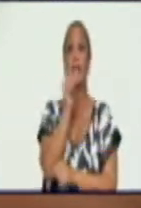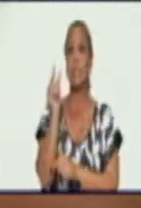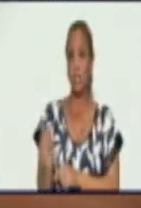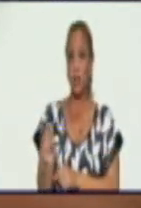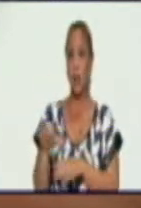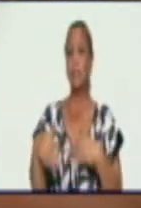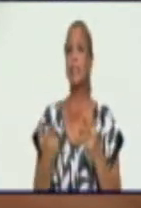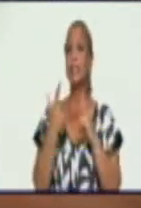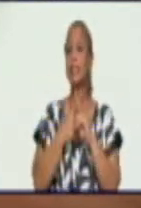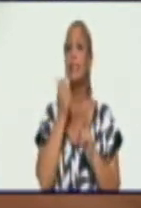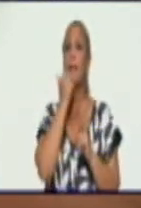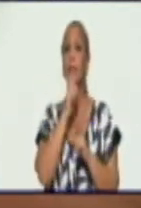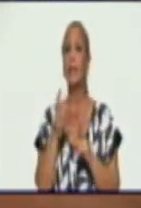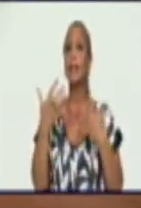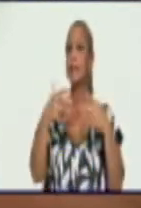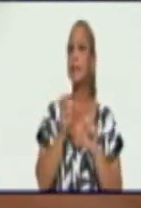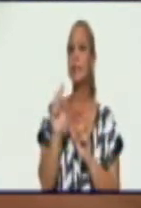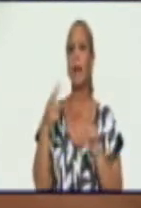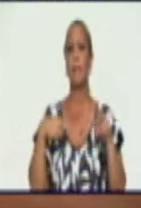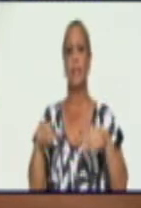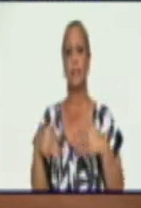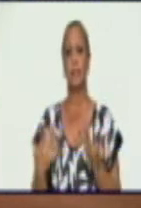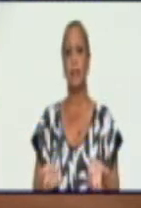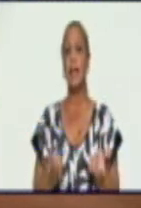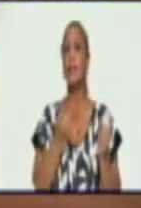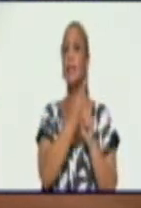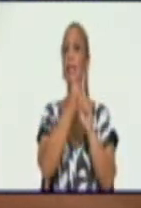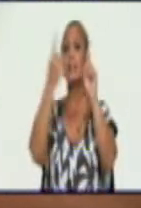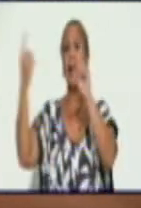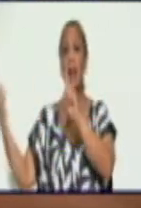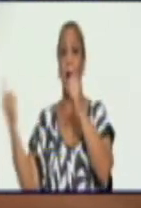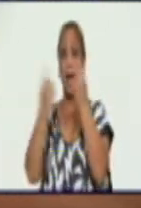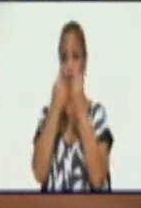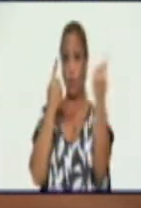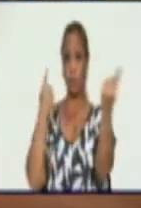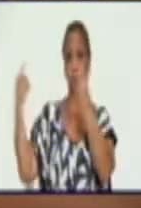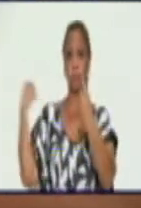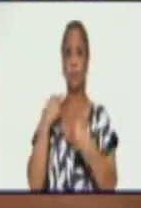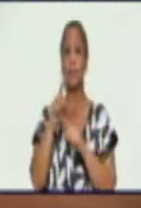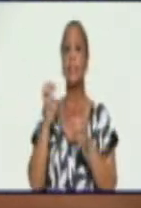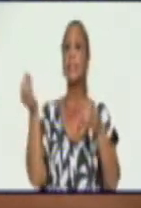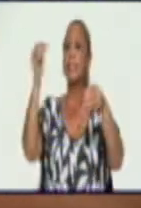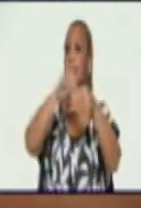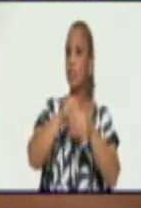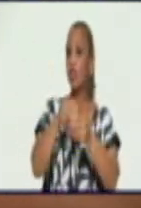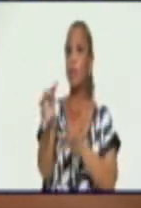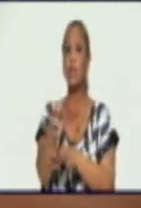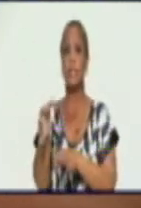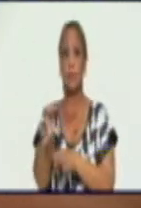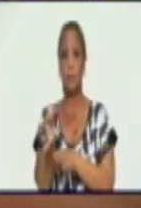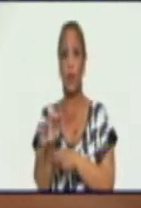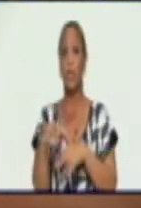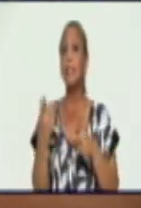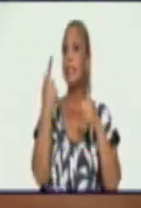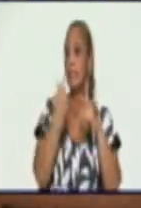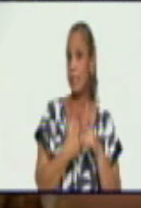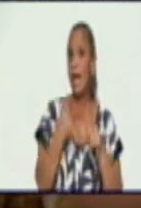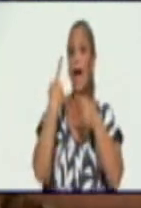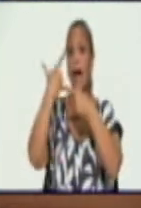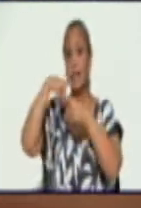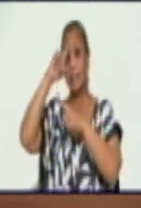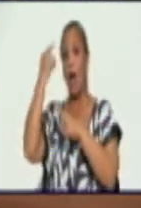también de entidades administrativas de traslado dentro del municipio entre municipios y hacia otras provincias